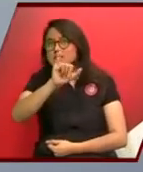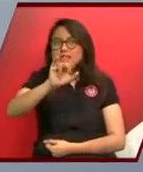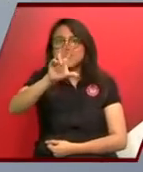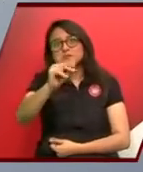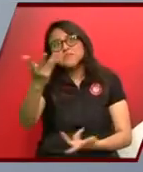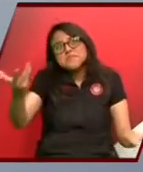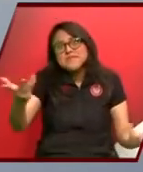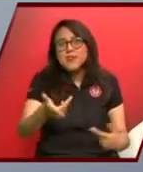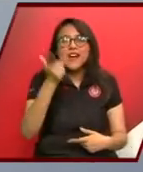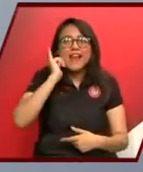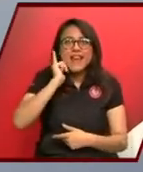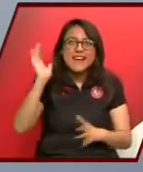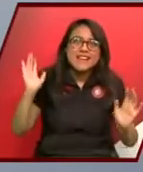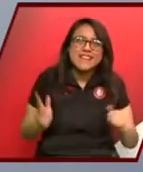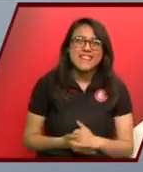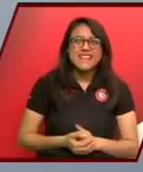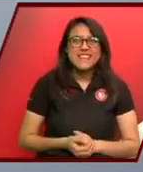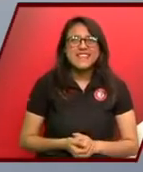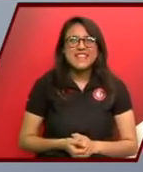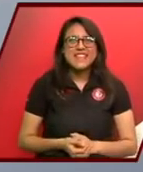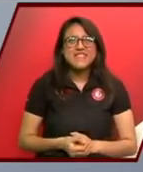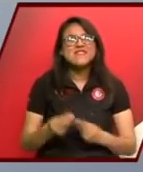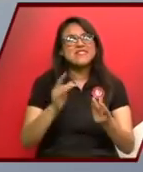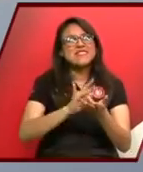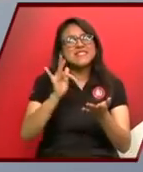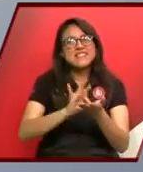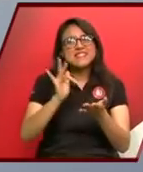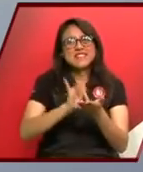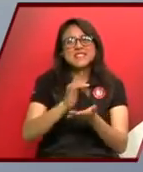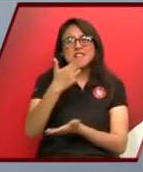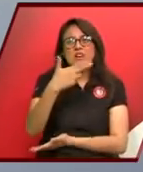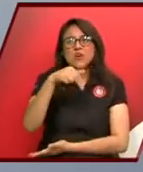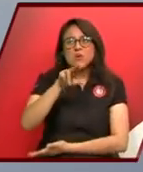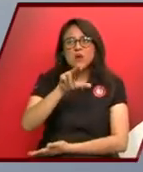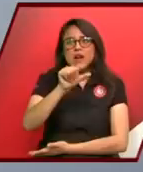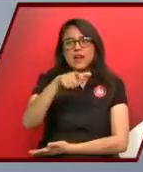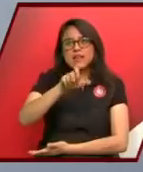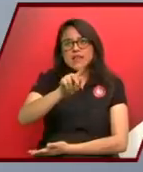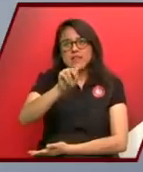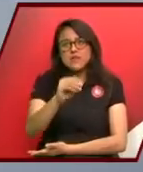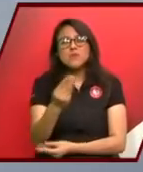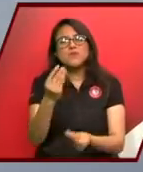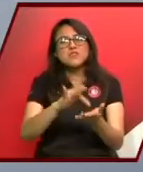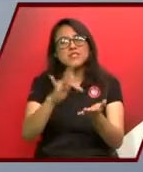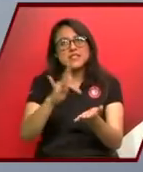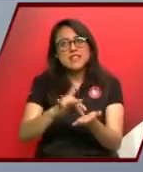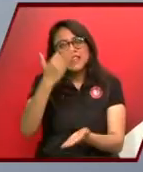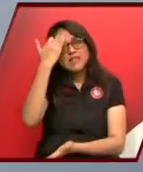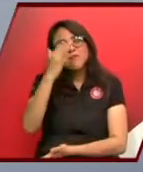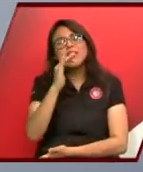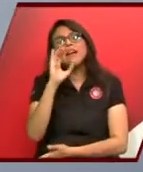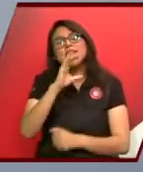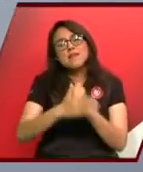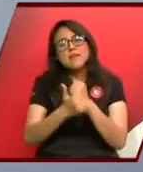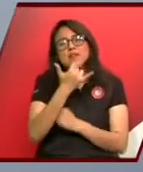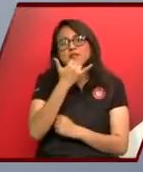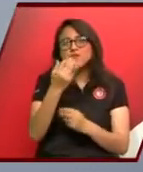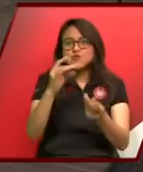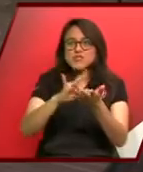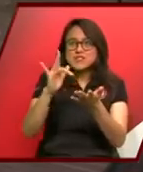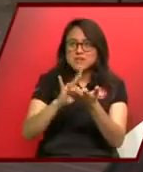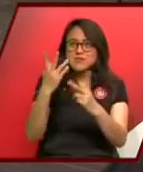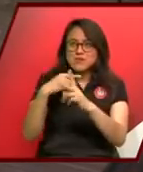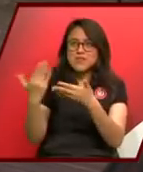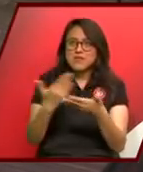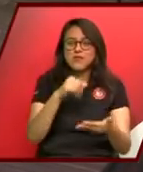Ya veremos el lunes a ver si está aquí. Pues mi gracias al huequito por su presencia con nosotros, el tiempo ya está cayendo sobre nosotros. Mi gracias al huequito por su